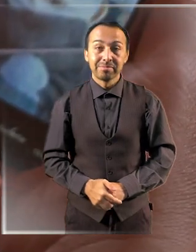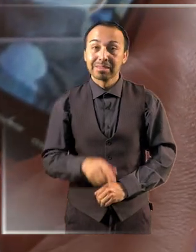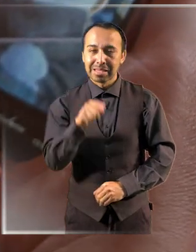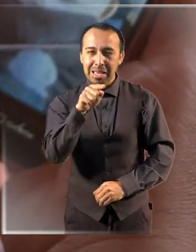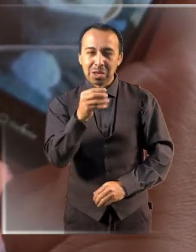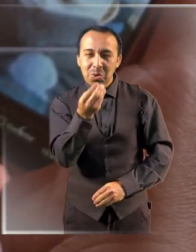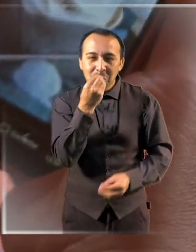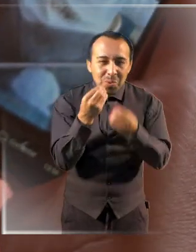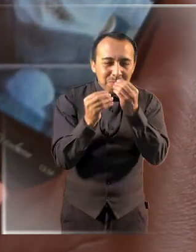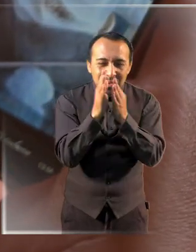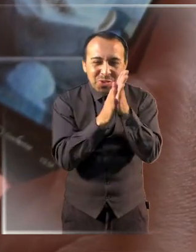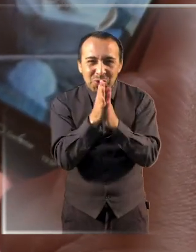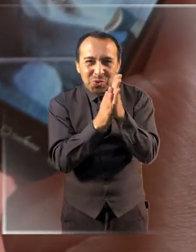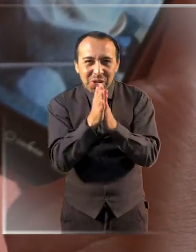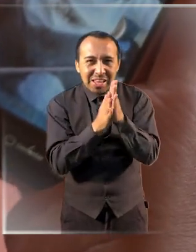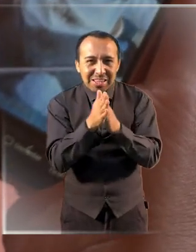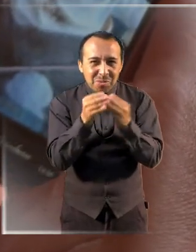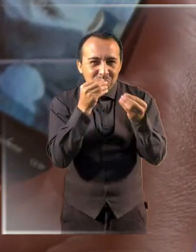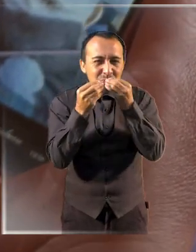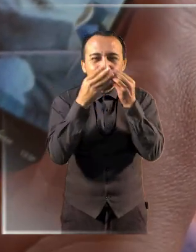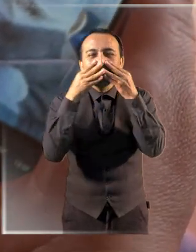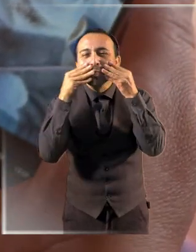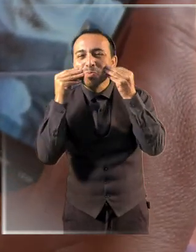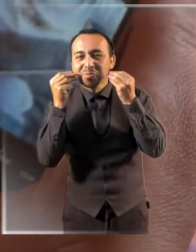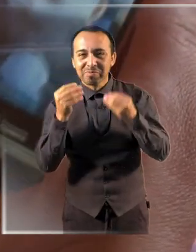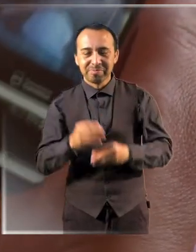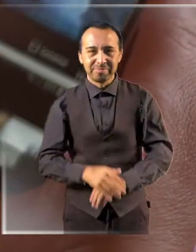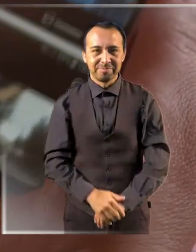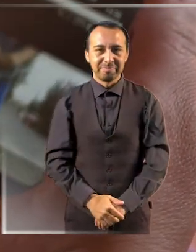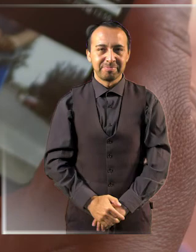Ahí estaba comiendo chocolate.